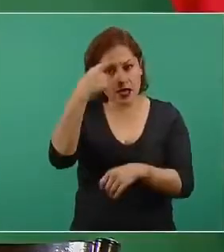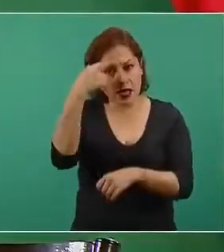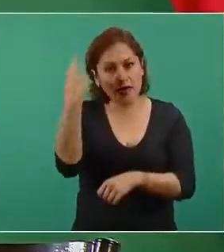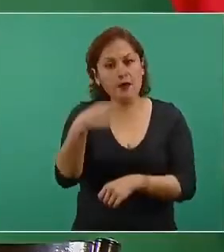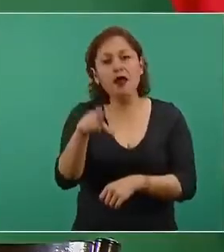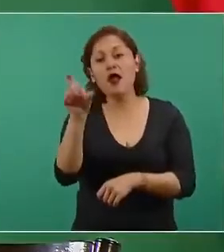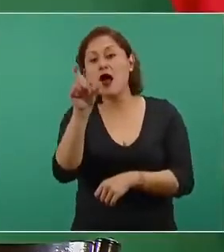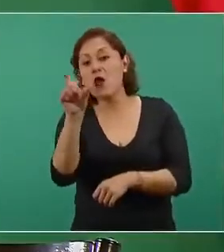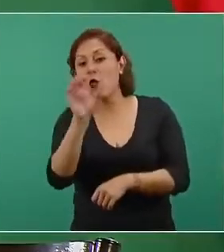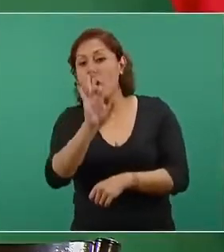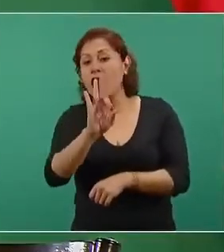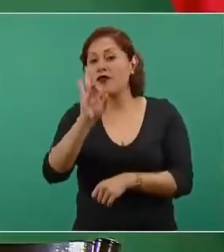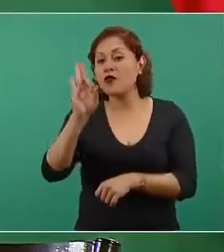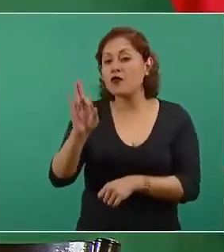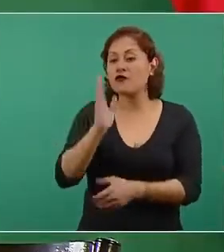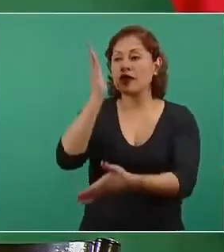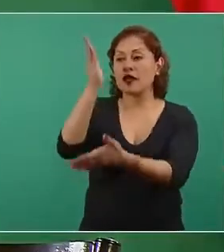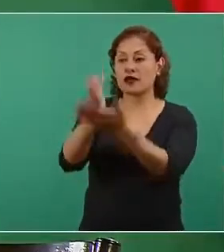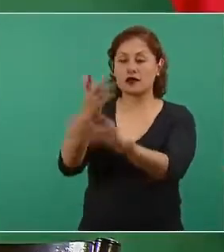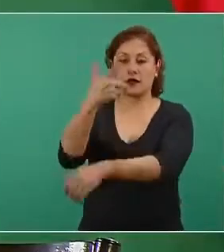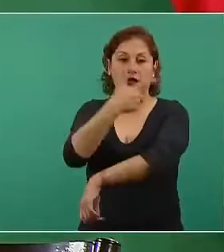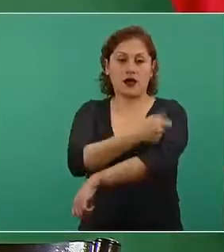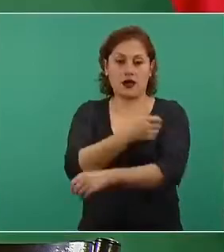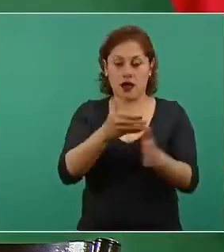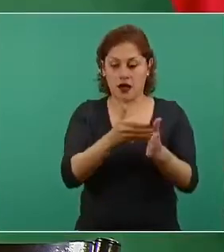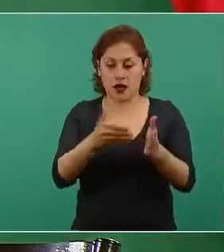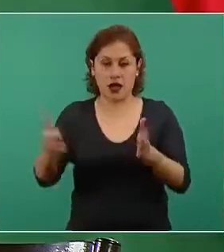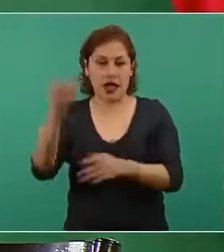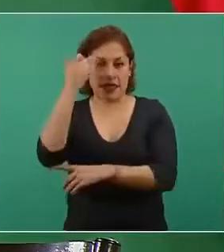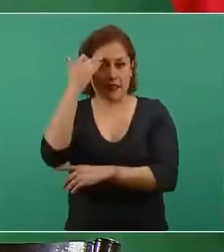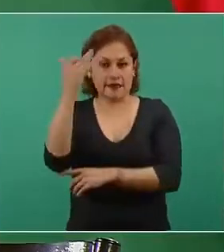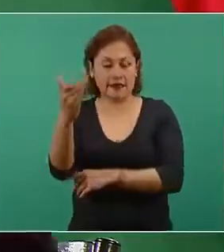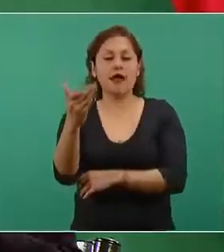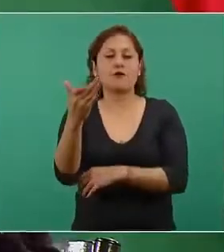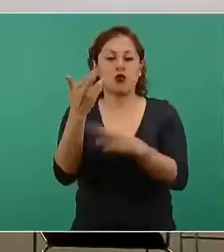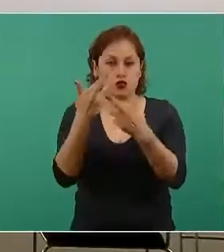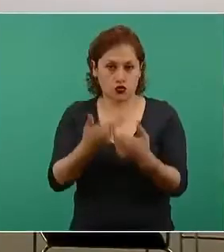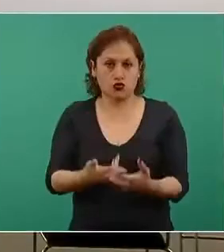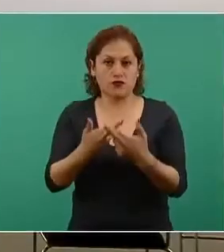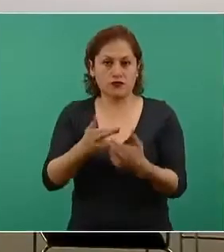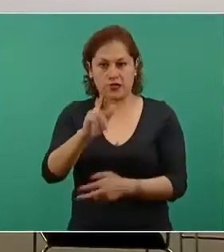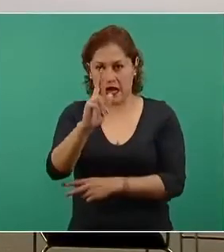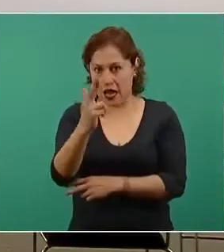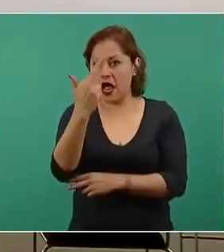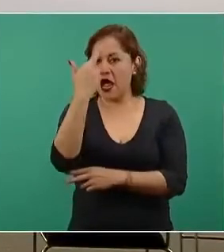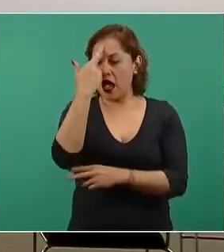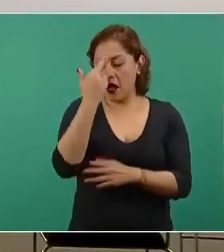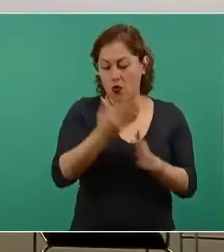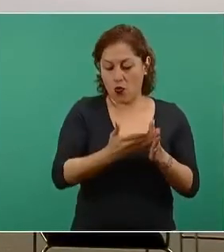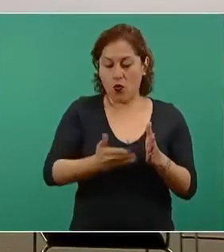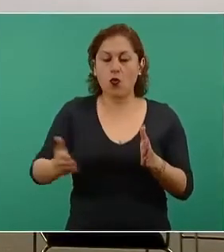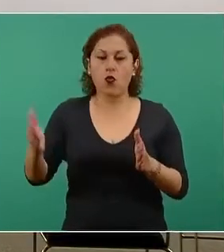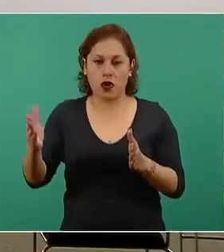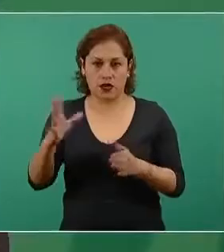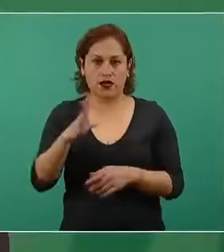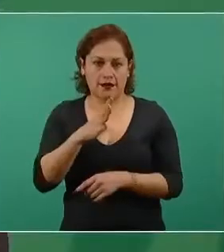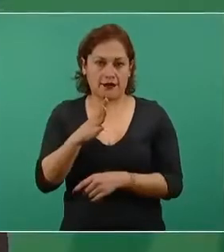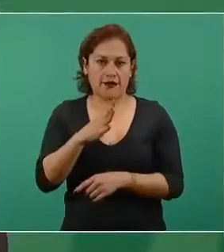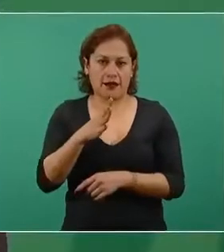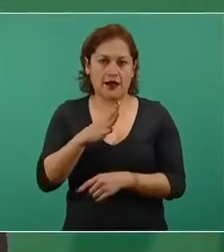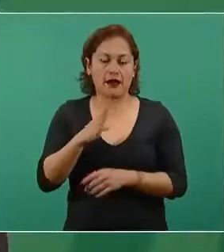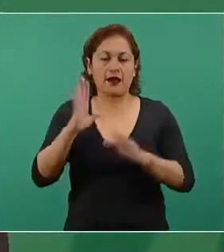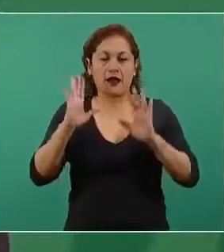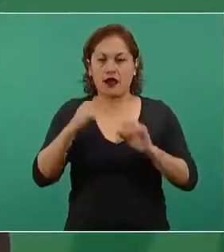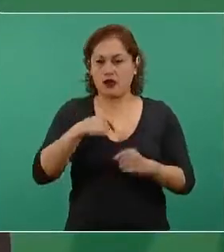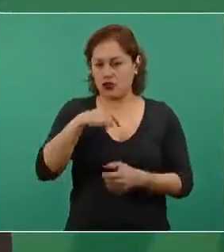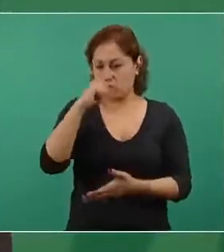dosis dentro del plazo que está contemplado. Recordemos que tenemos un rango de días, ¿no? Y entiendo que la cita que se